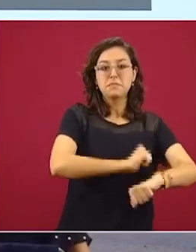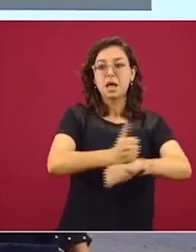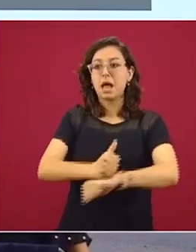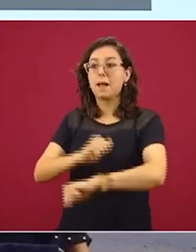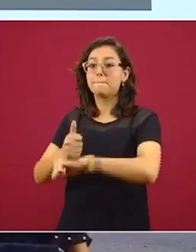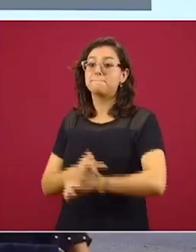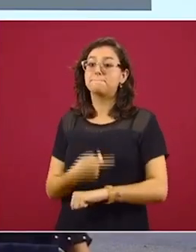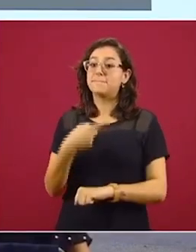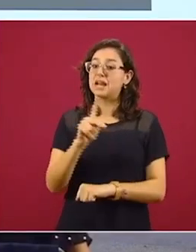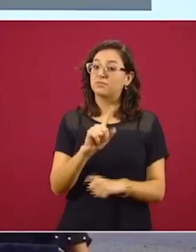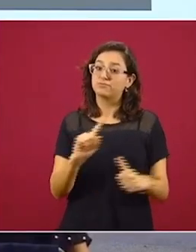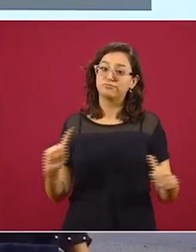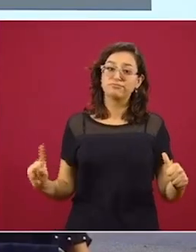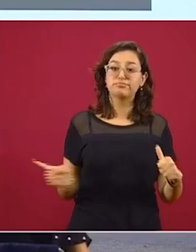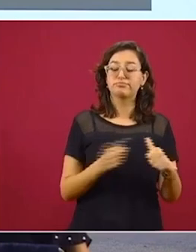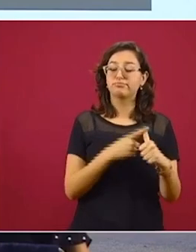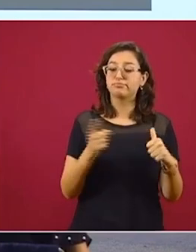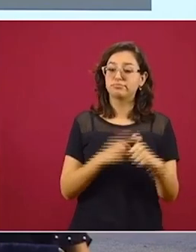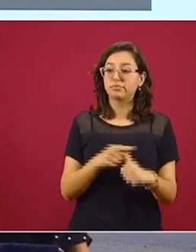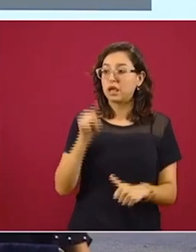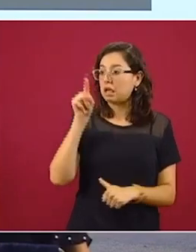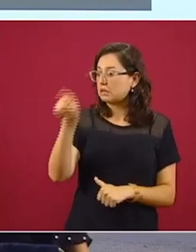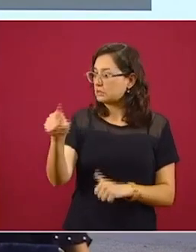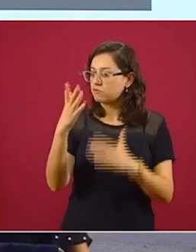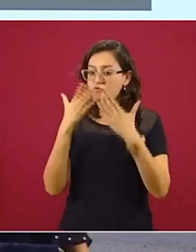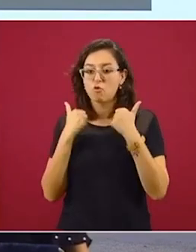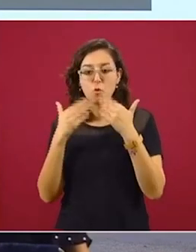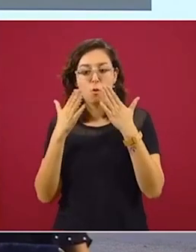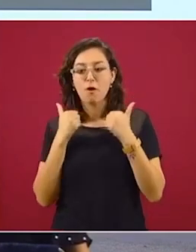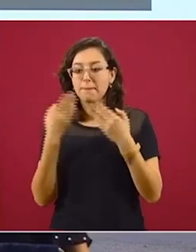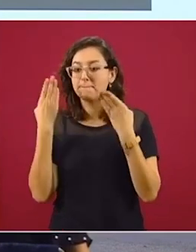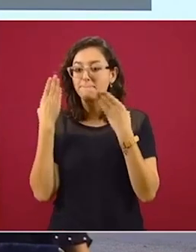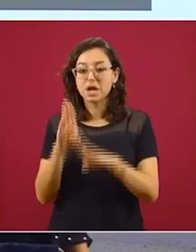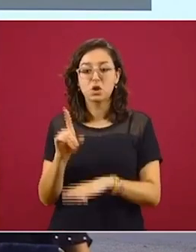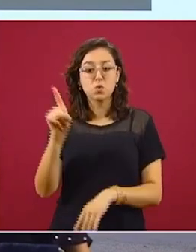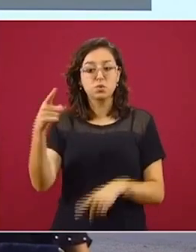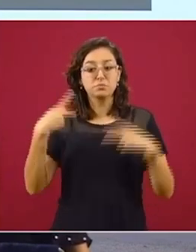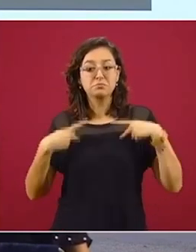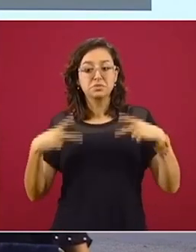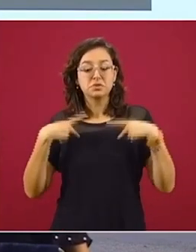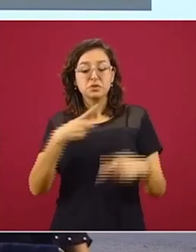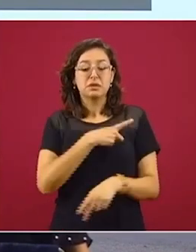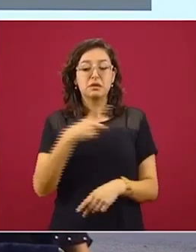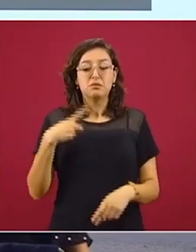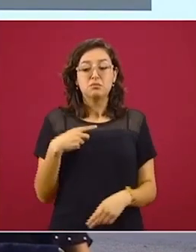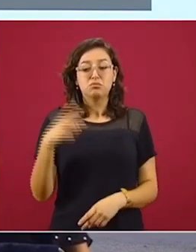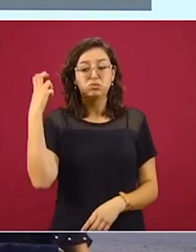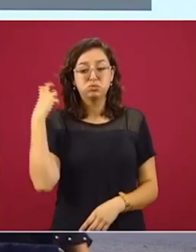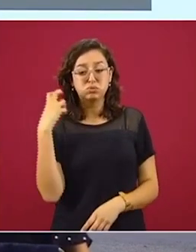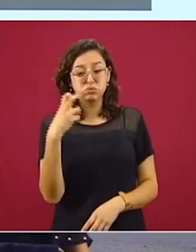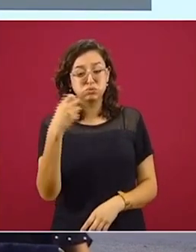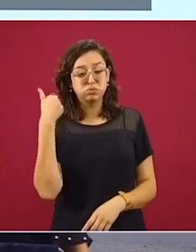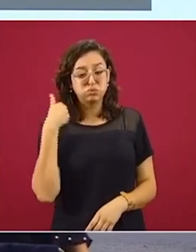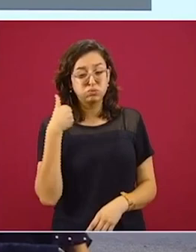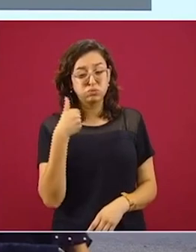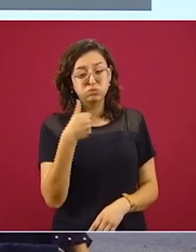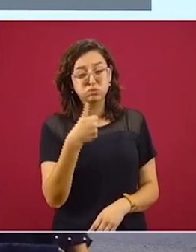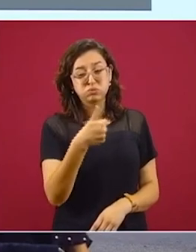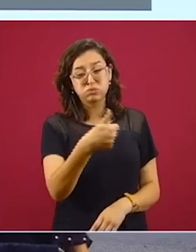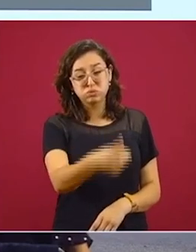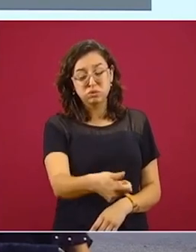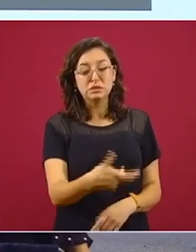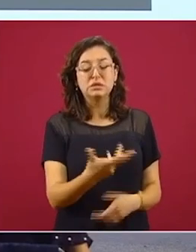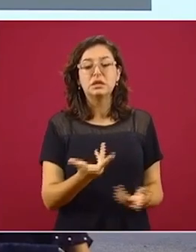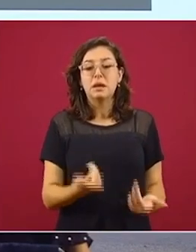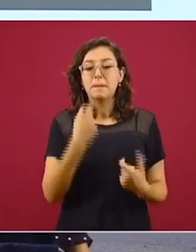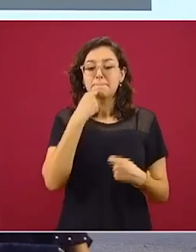zonas que no tienen hoy acceso, que recorren grandes distancias, pero también al conjunto de